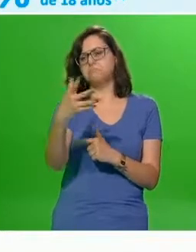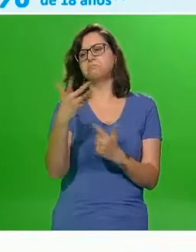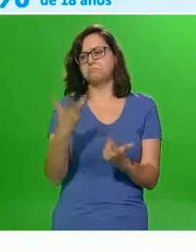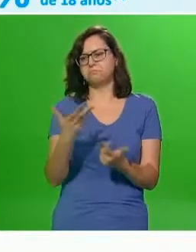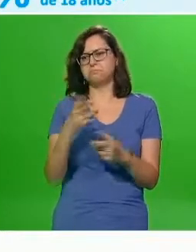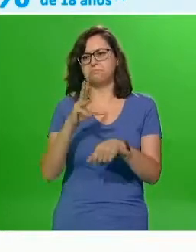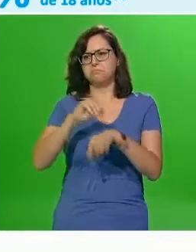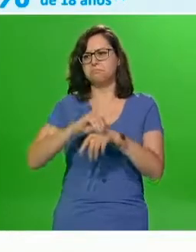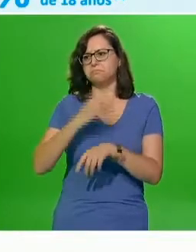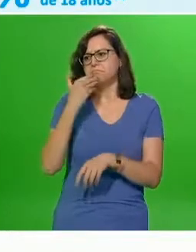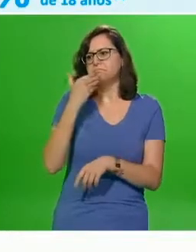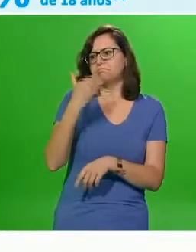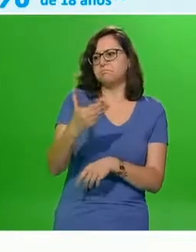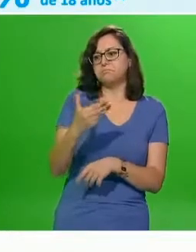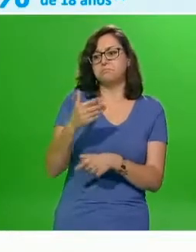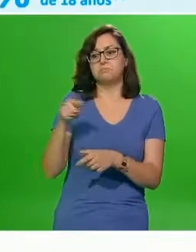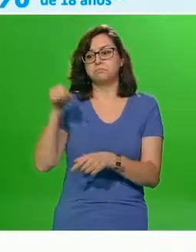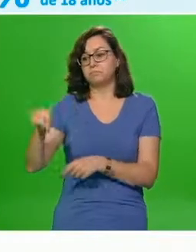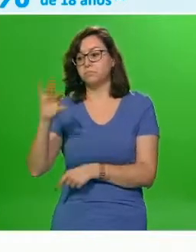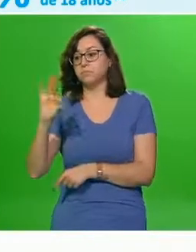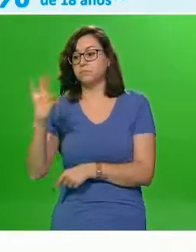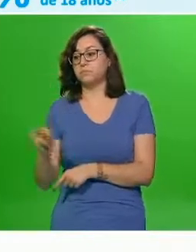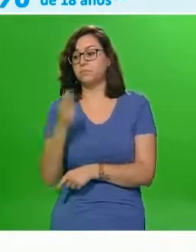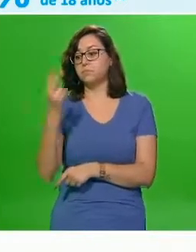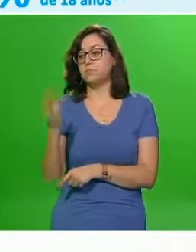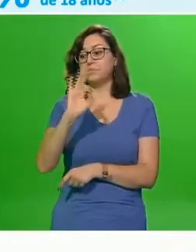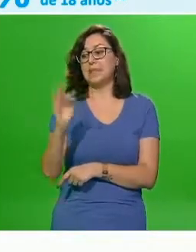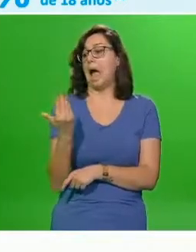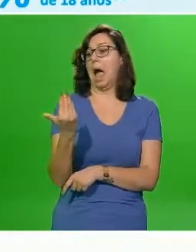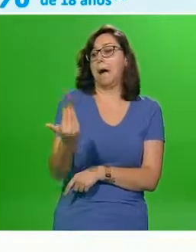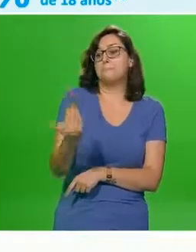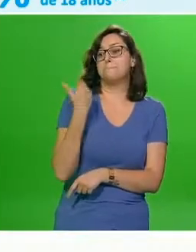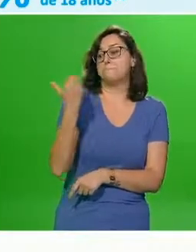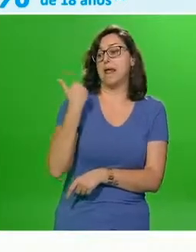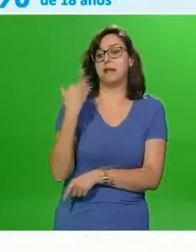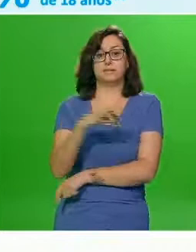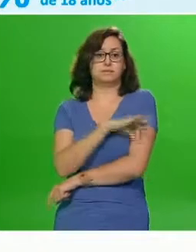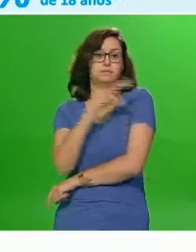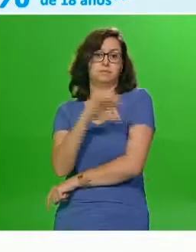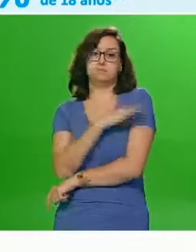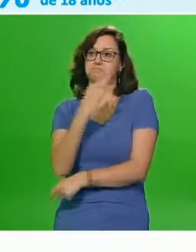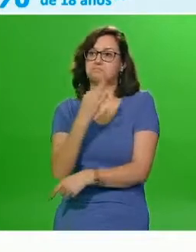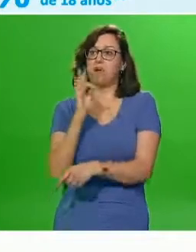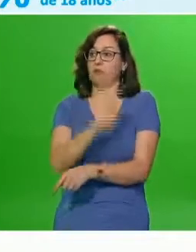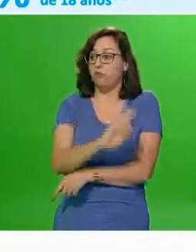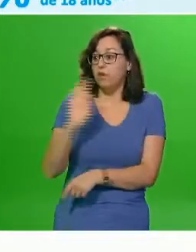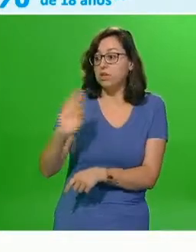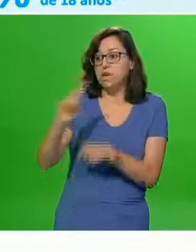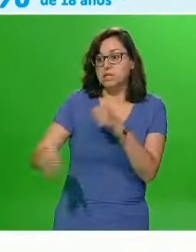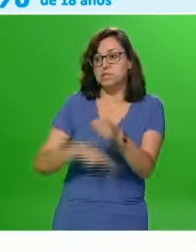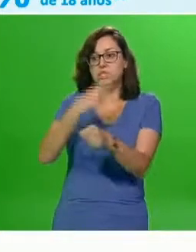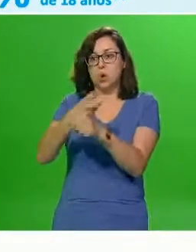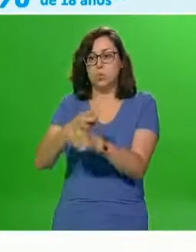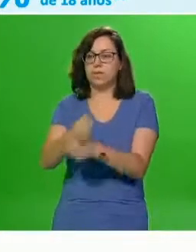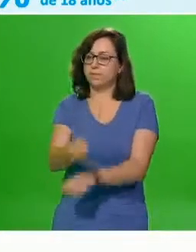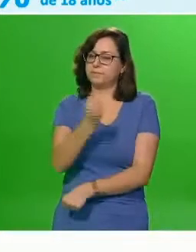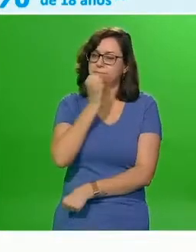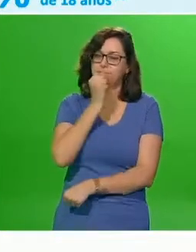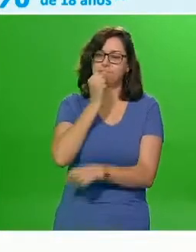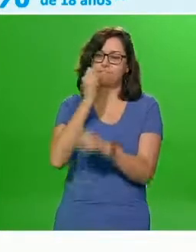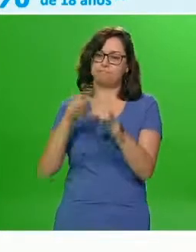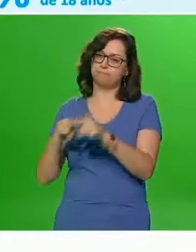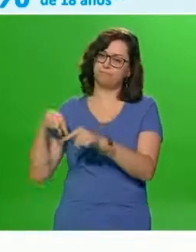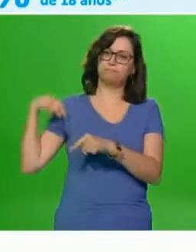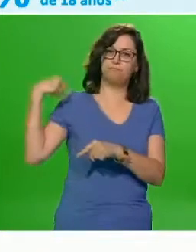en este grupo del 42% del total todavía no llega el día que tengan que recibir